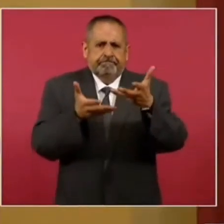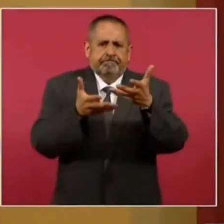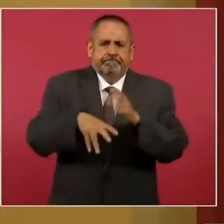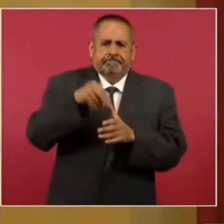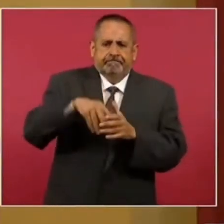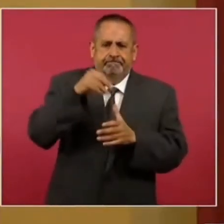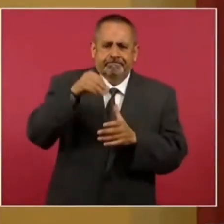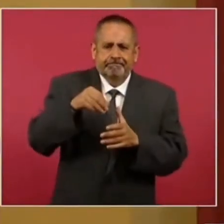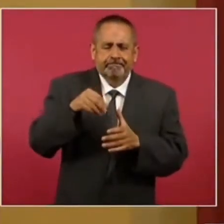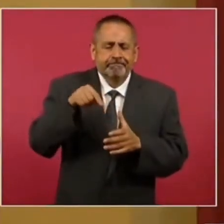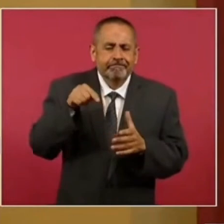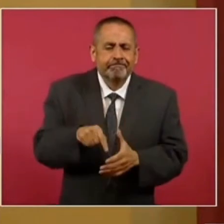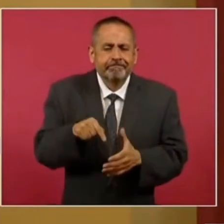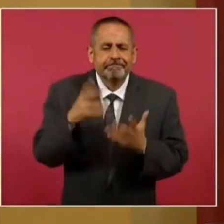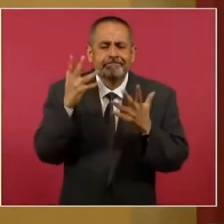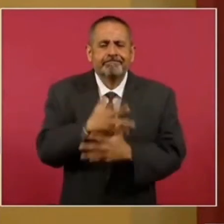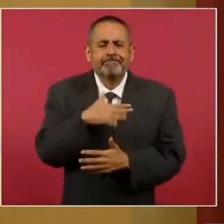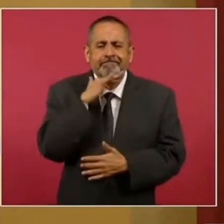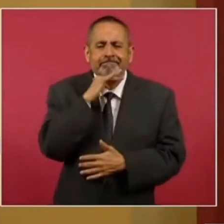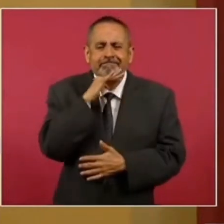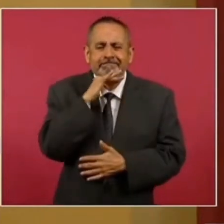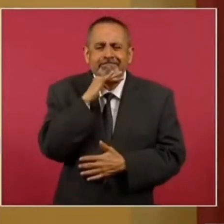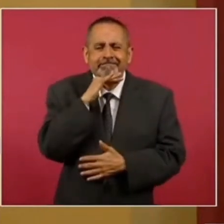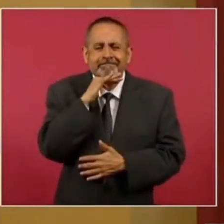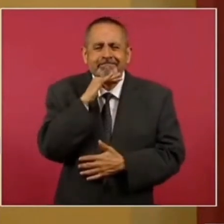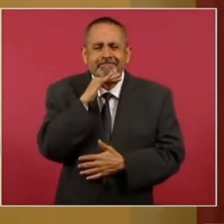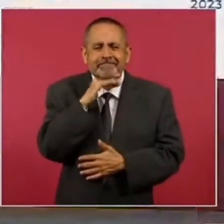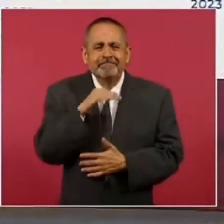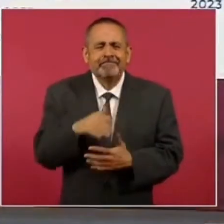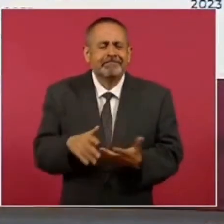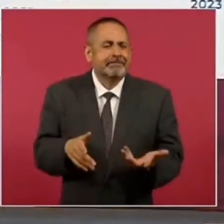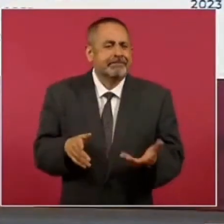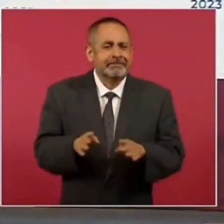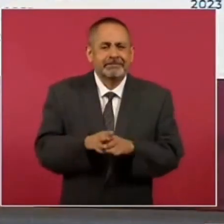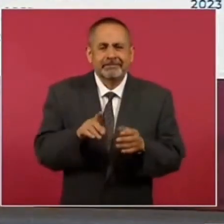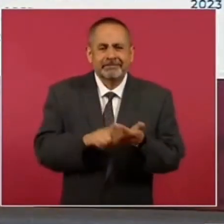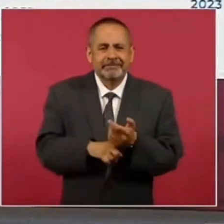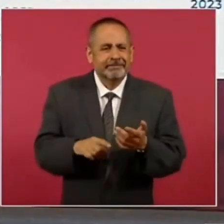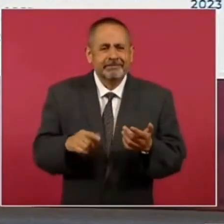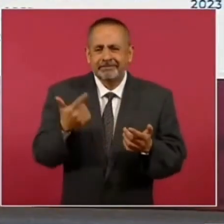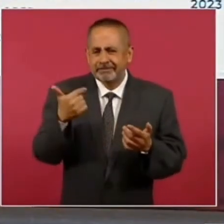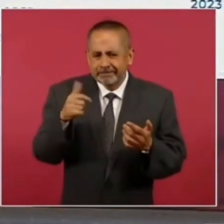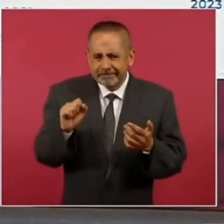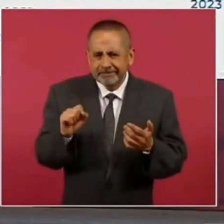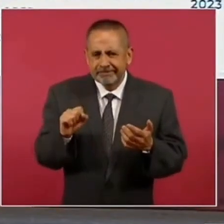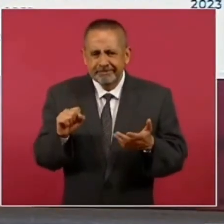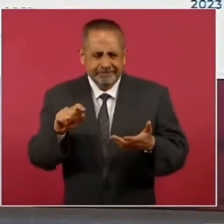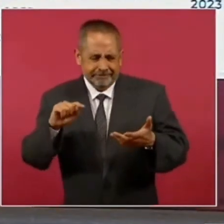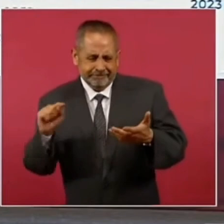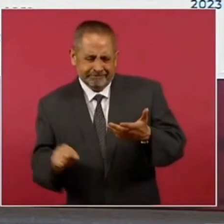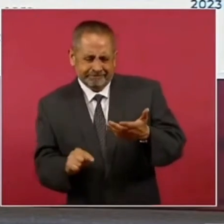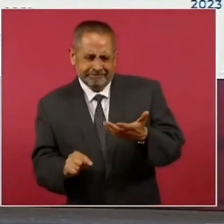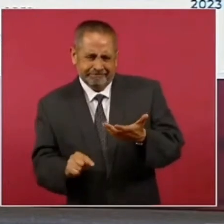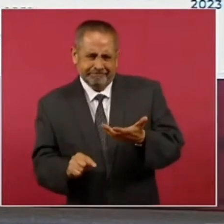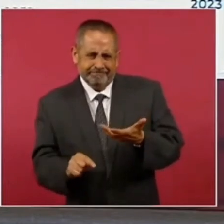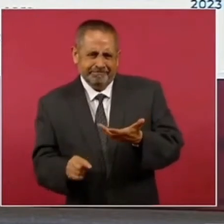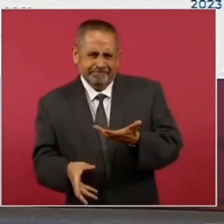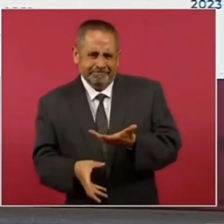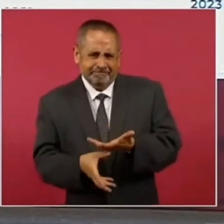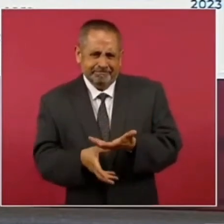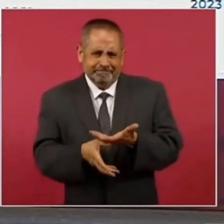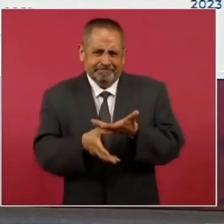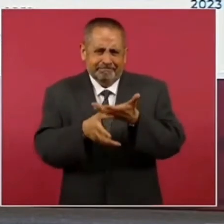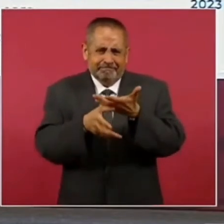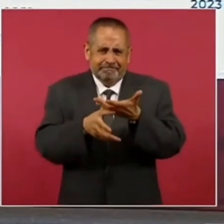y contaminaron los pozos con nitrógeno, con gas, y tuvieron